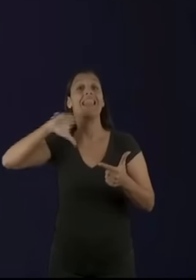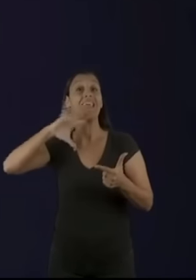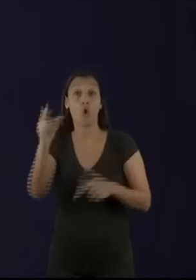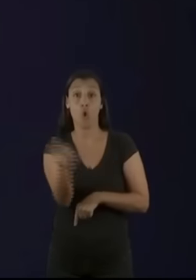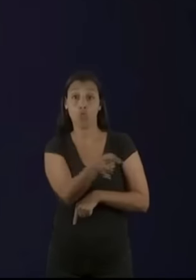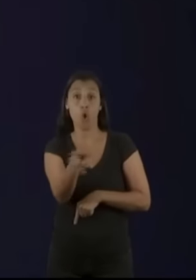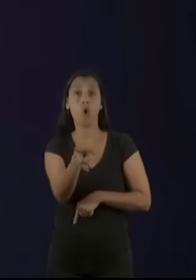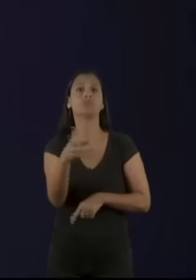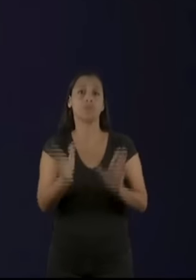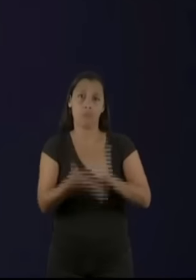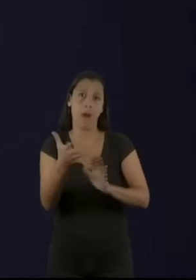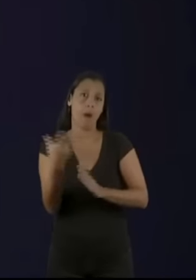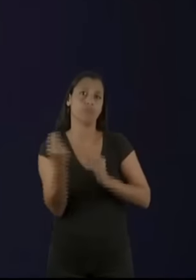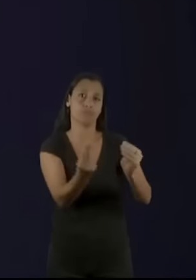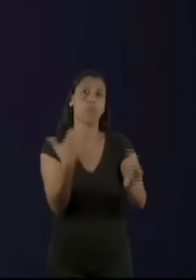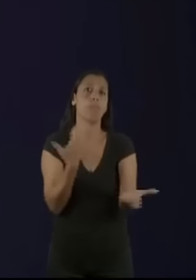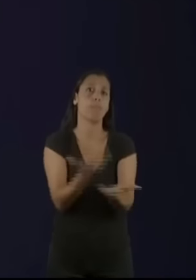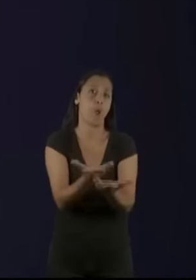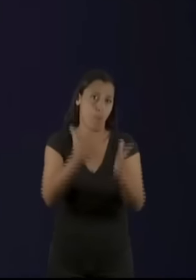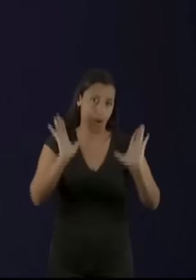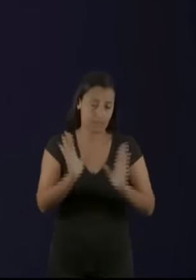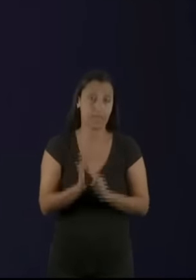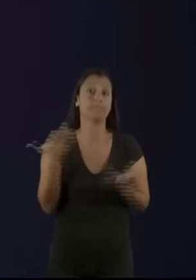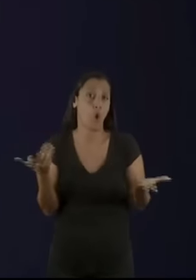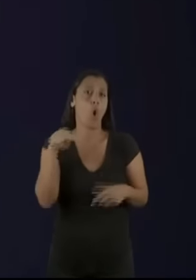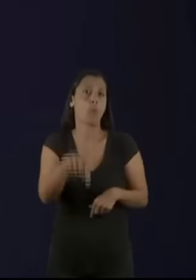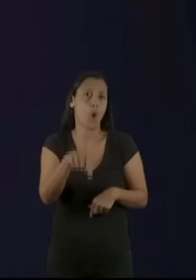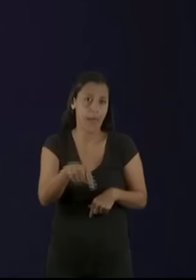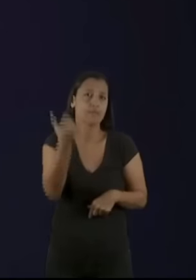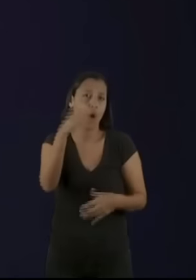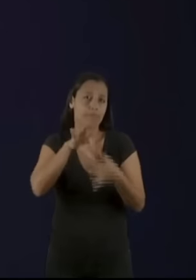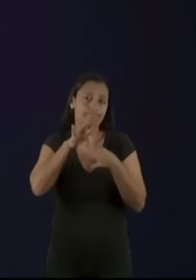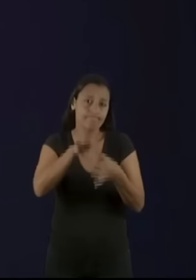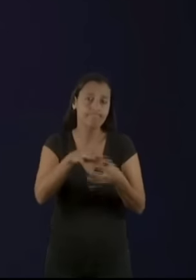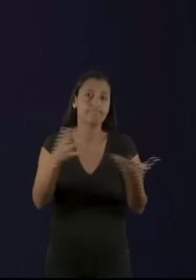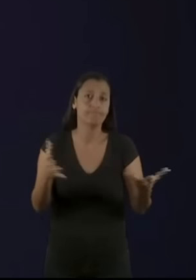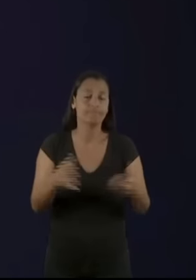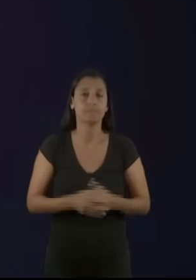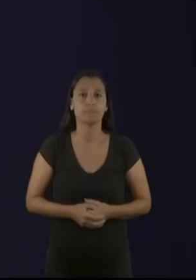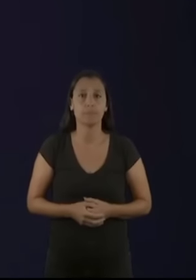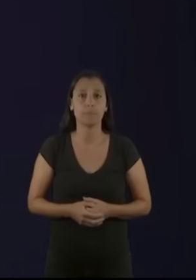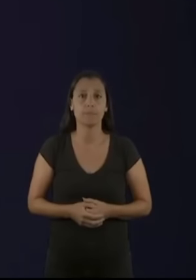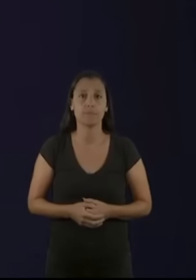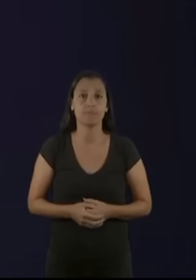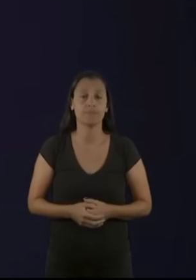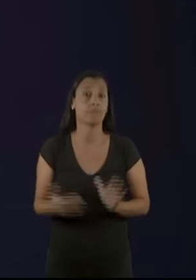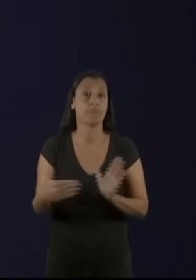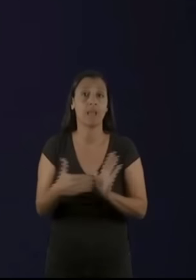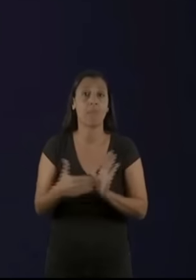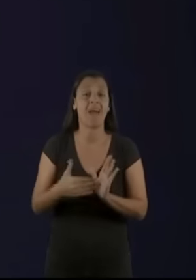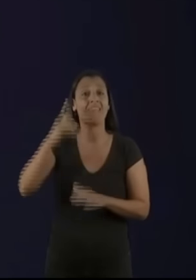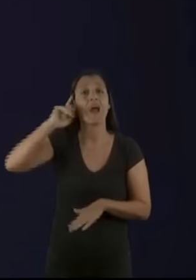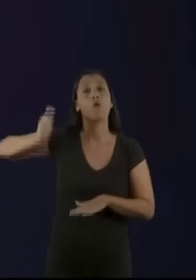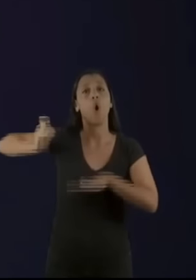La que esto va en línea con que la Corte Suprema